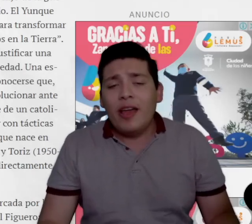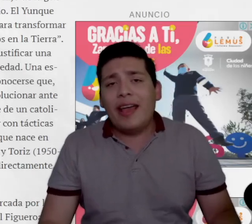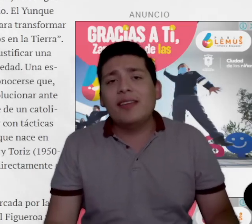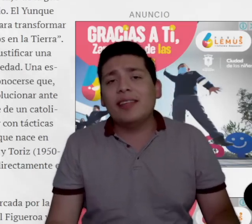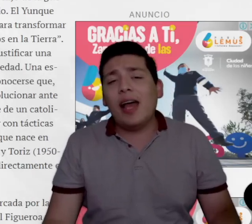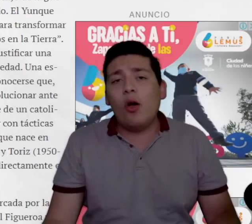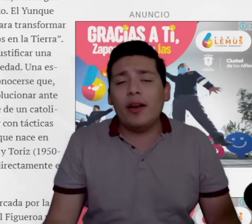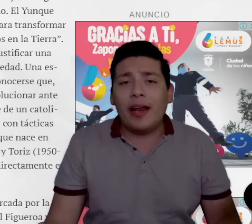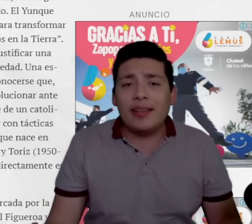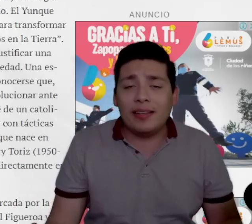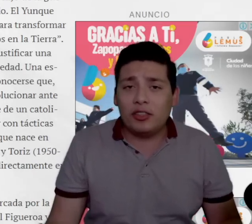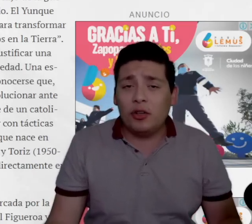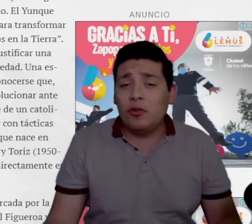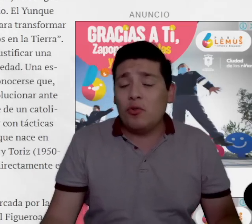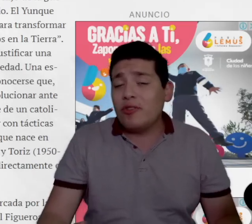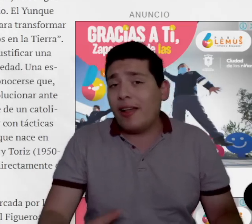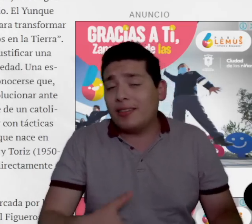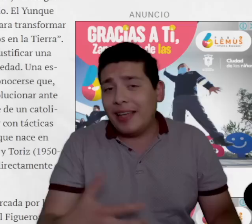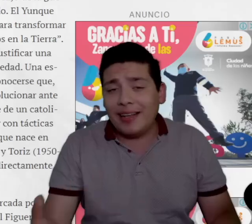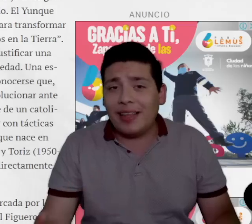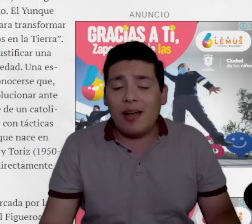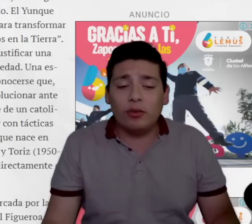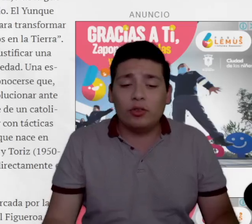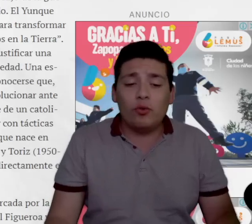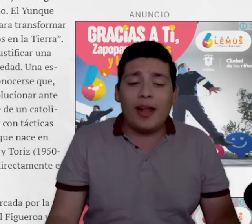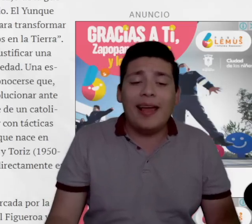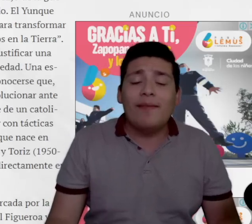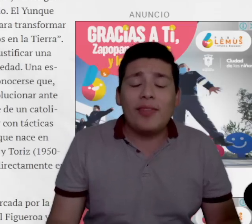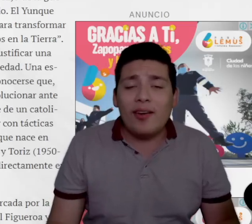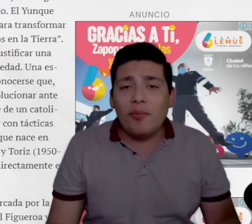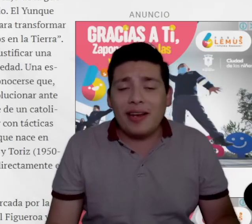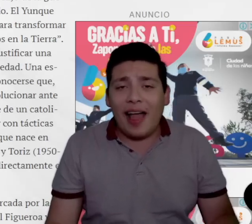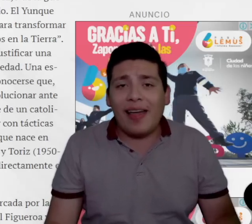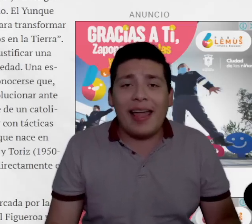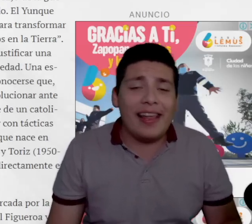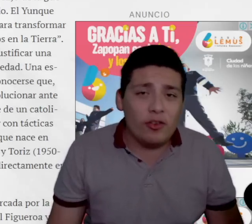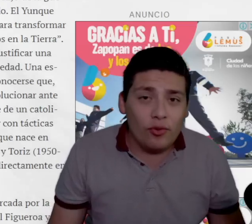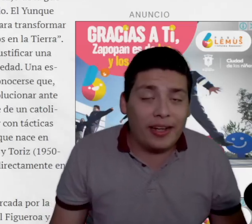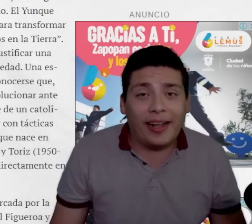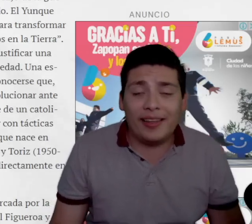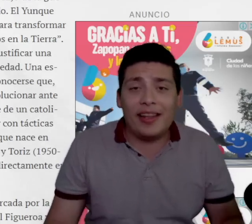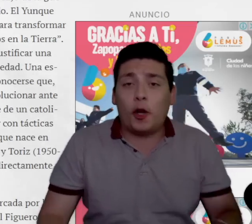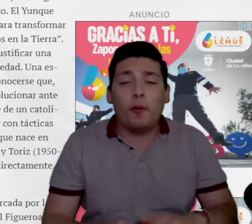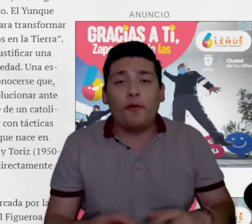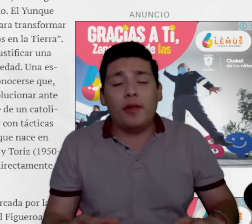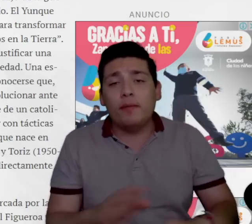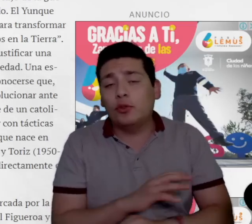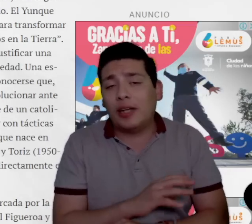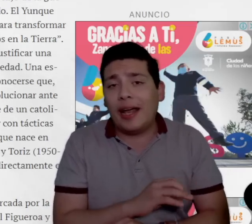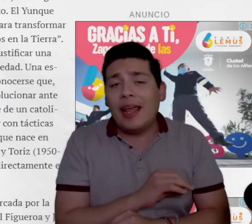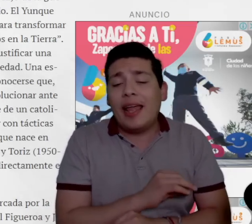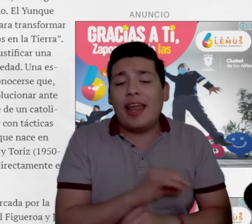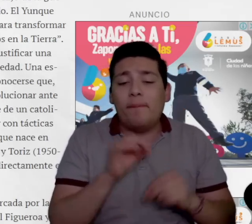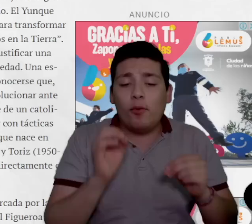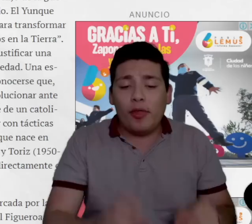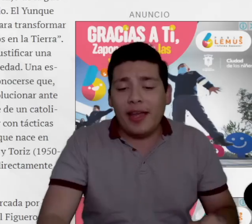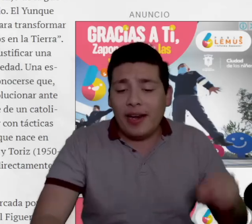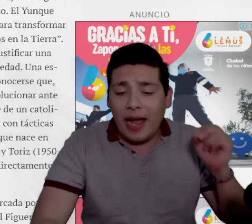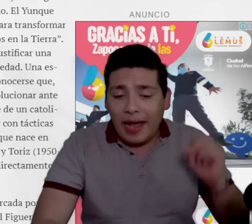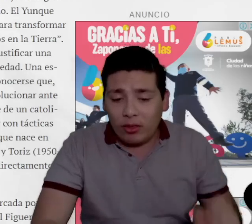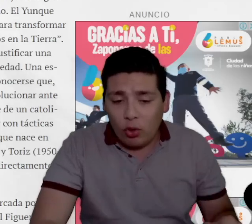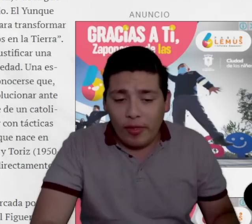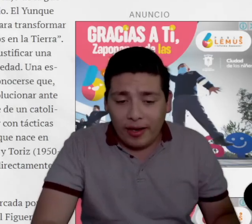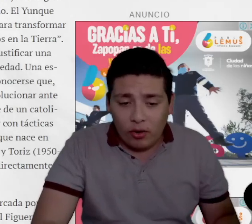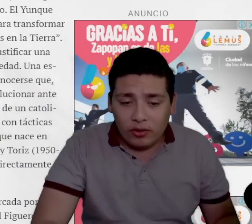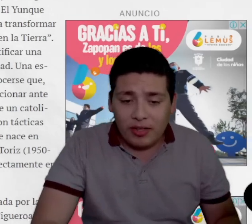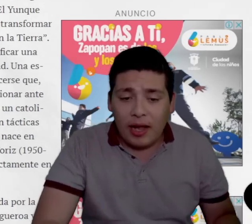público esta organización, una secta oscura denominada el Yunque, que tiene como fin buscar el poder